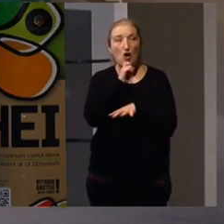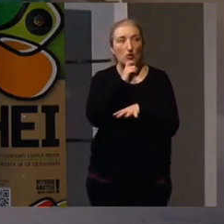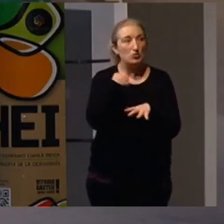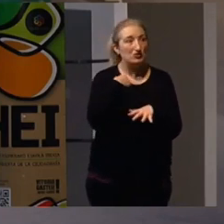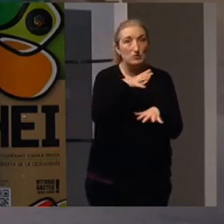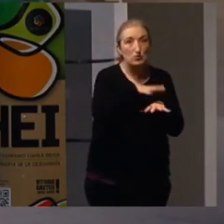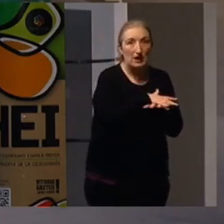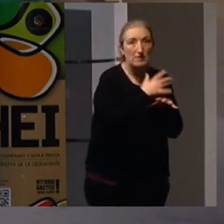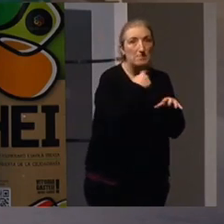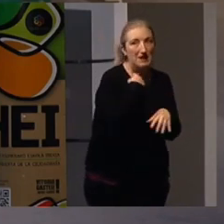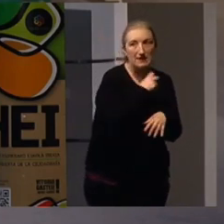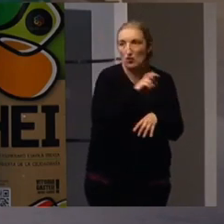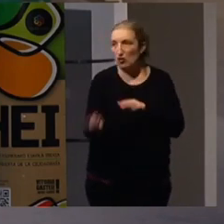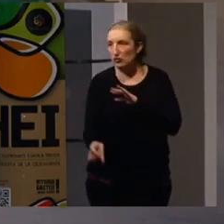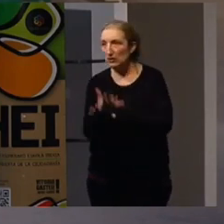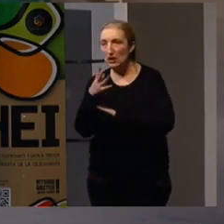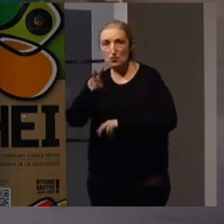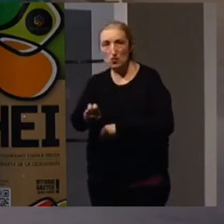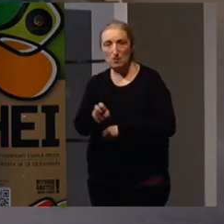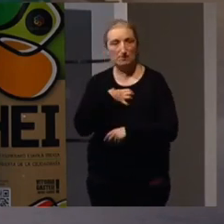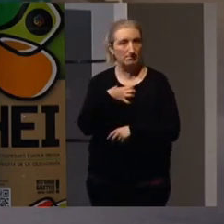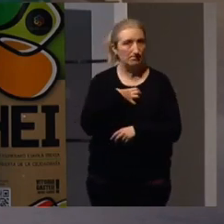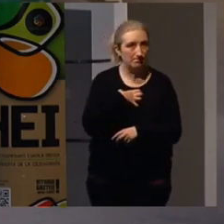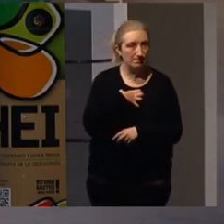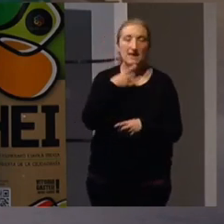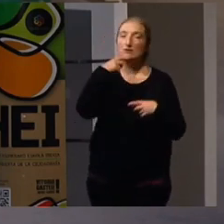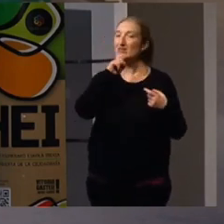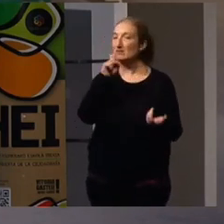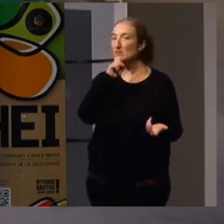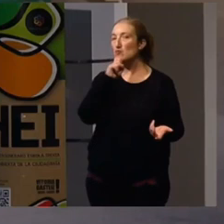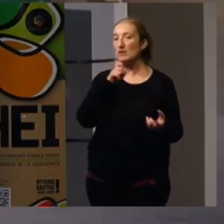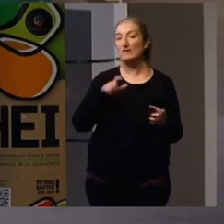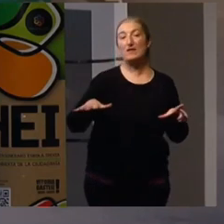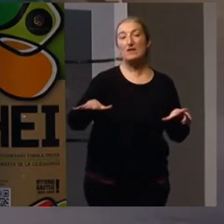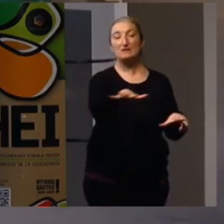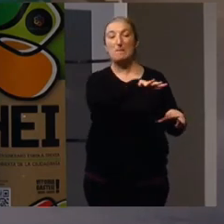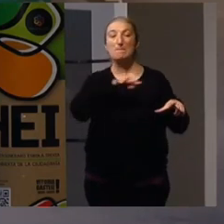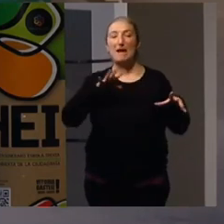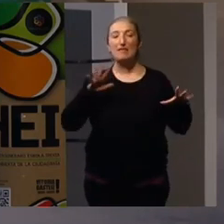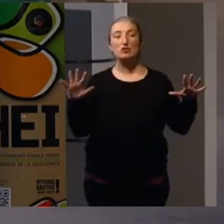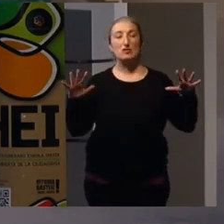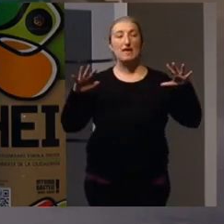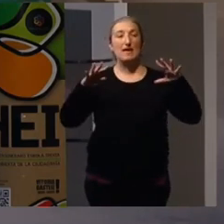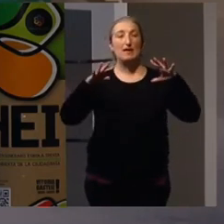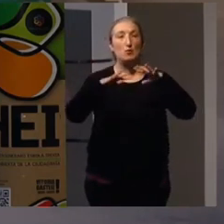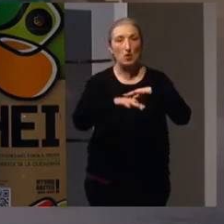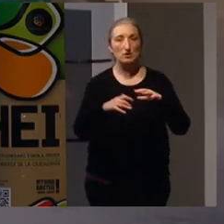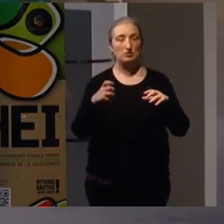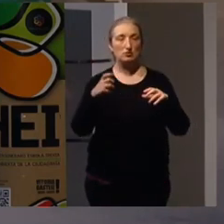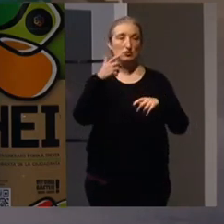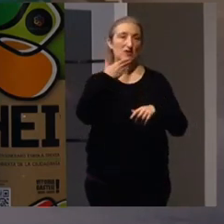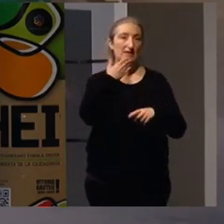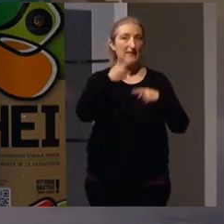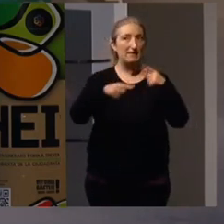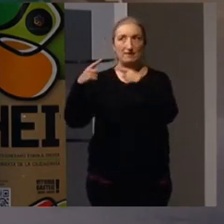establezcas una red nueva. ¿Vale? Esto correlaciona mucho también con esto que decía, es muy difícil que haya espacios de encuentro intergeneracional en las sociedades,